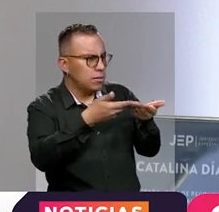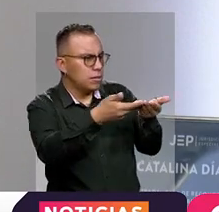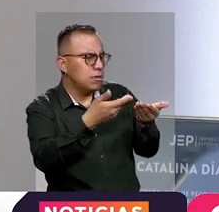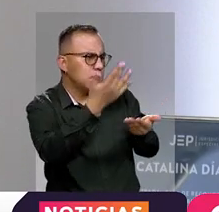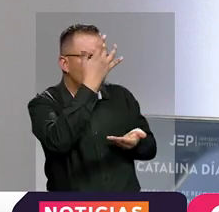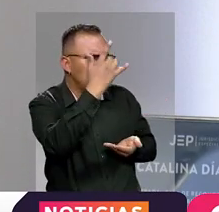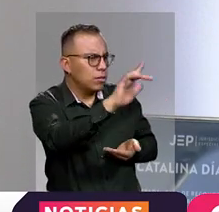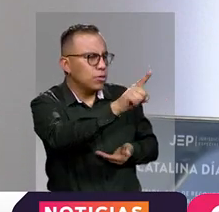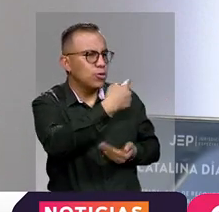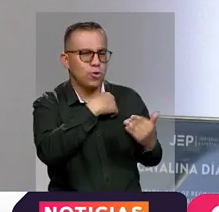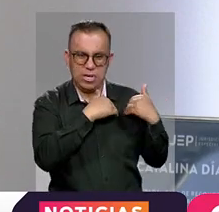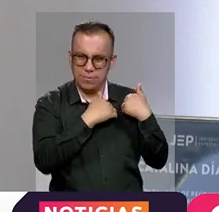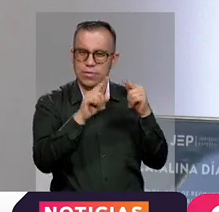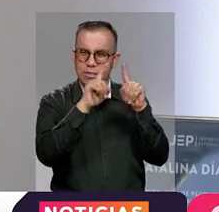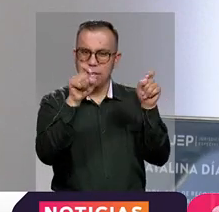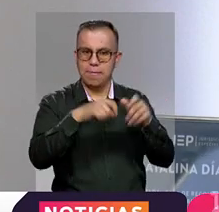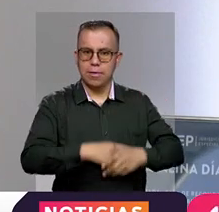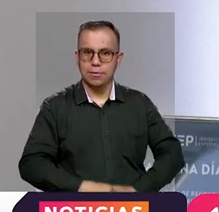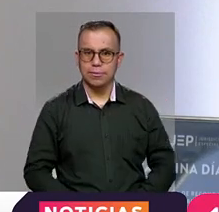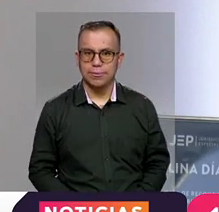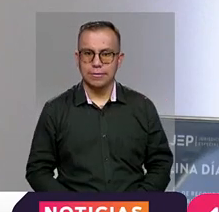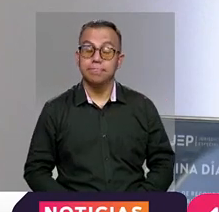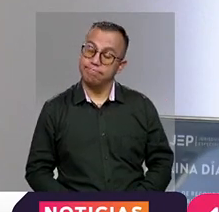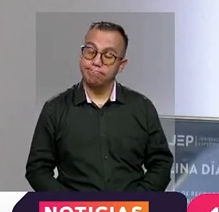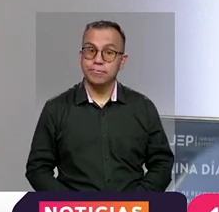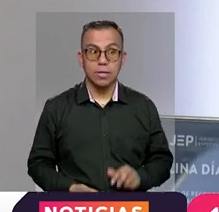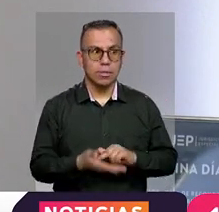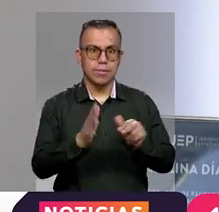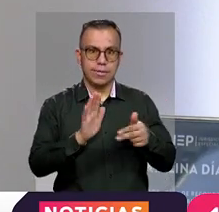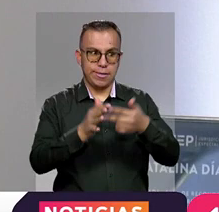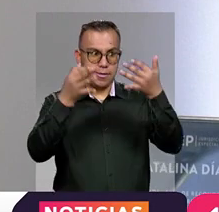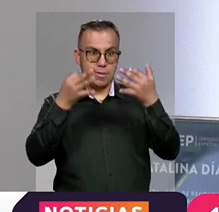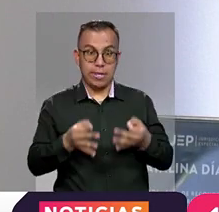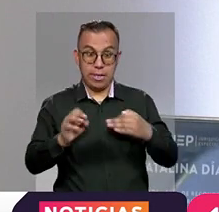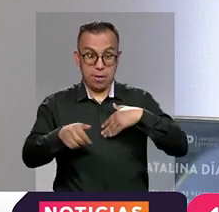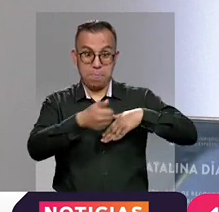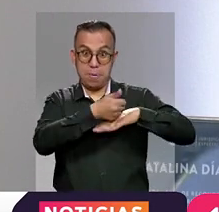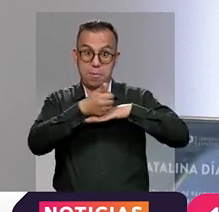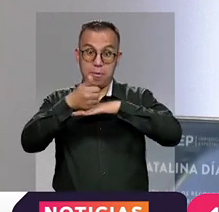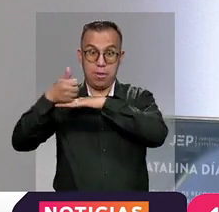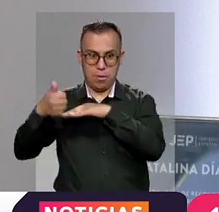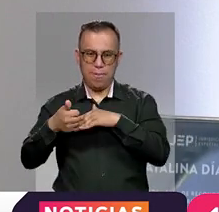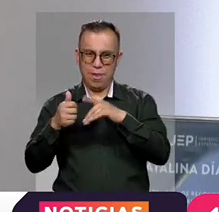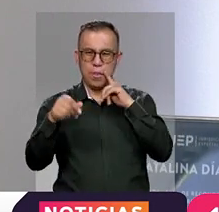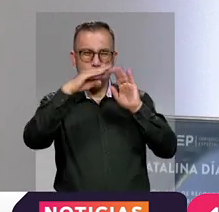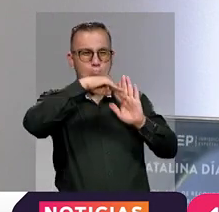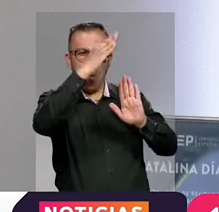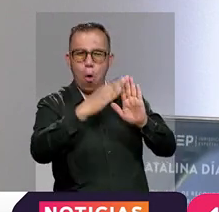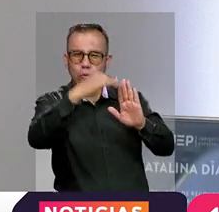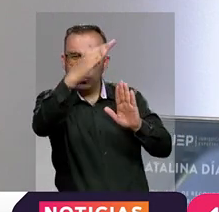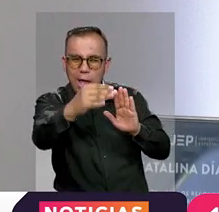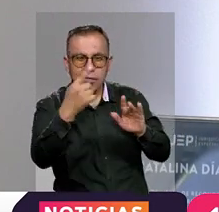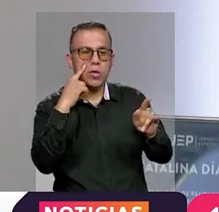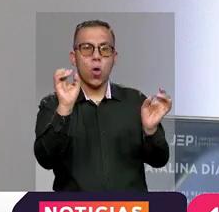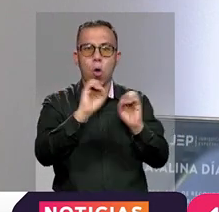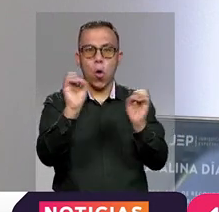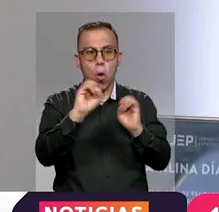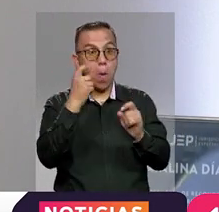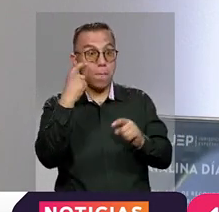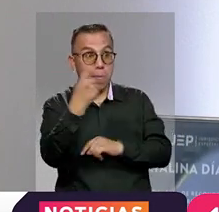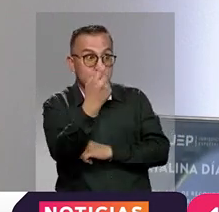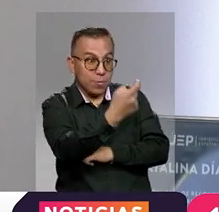por su responsabilidad en los asesinatos. En vez de buscar a los comandos guerrilleros en lo alto de las montañas y de perseguir a los